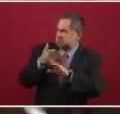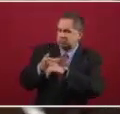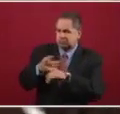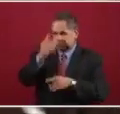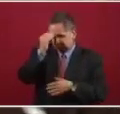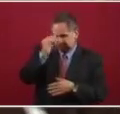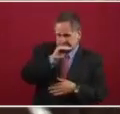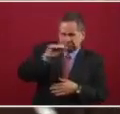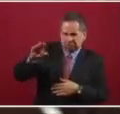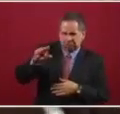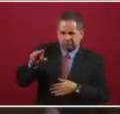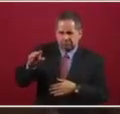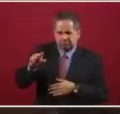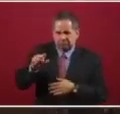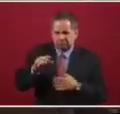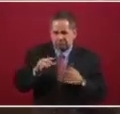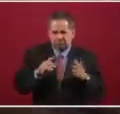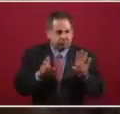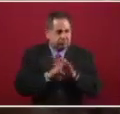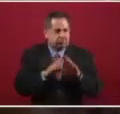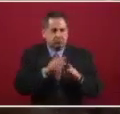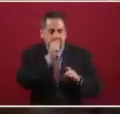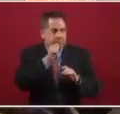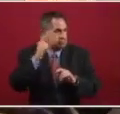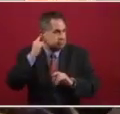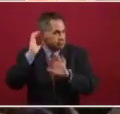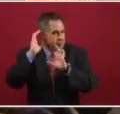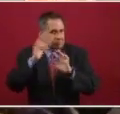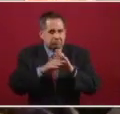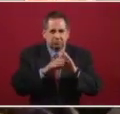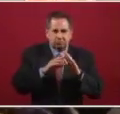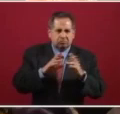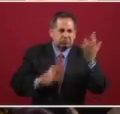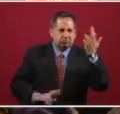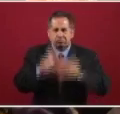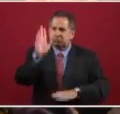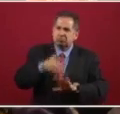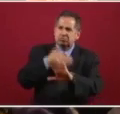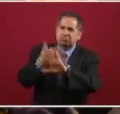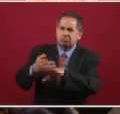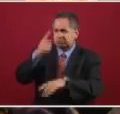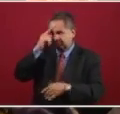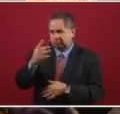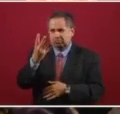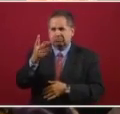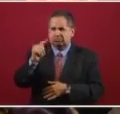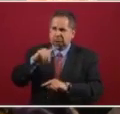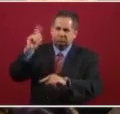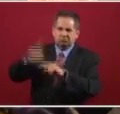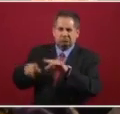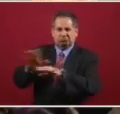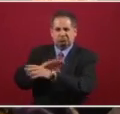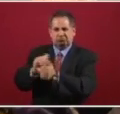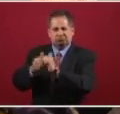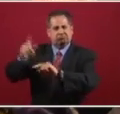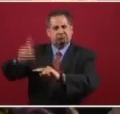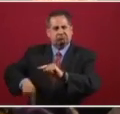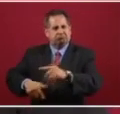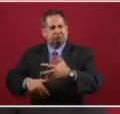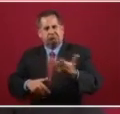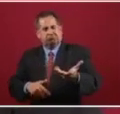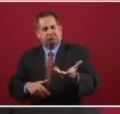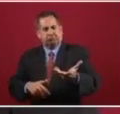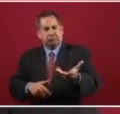posible golpe de Estado, se rumora, y así terminar con el proyecto de la 4T. ¿Su gobierno cómo actuará